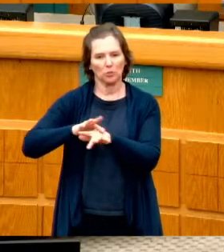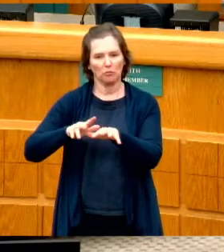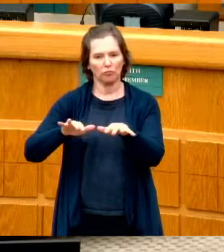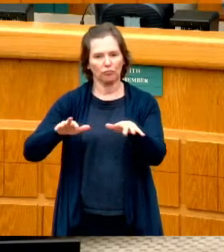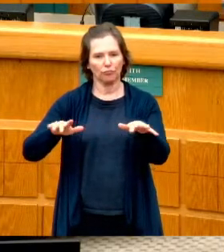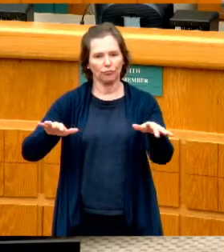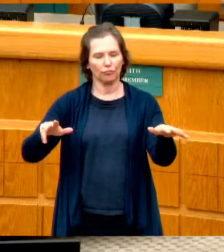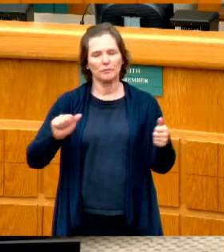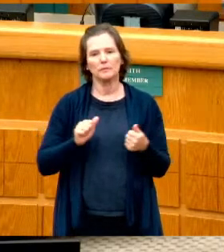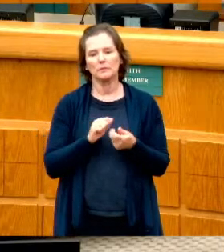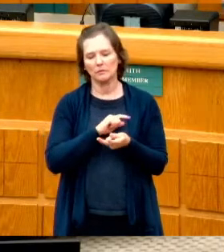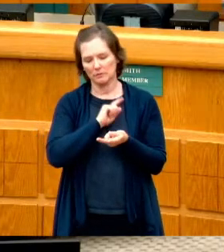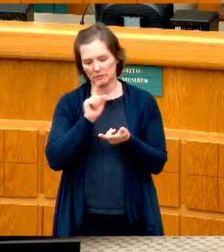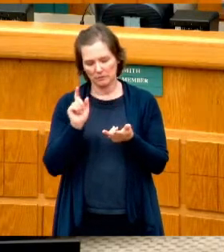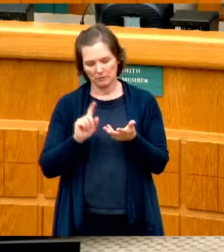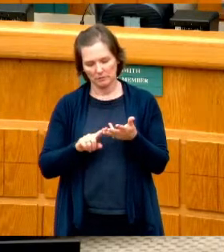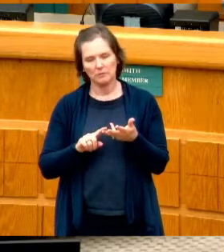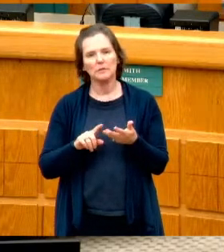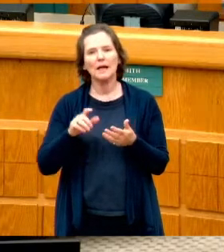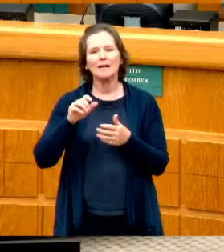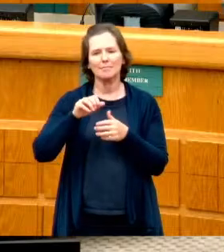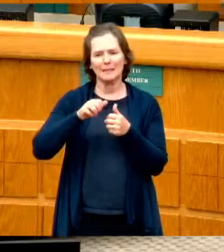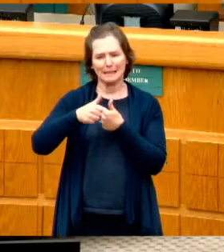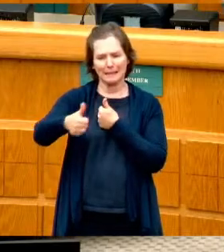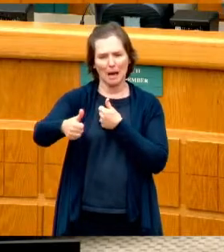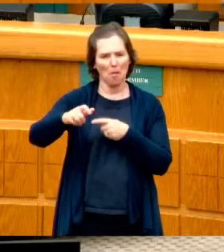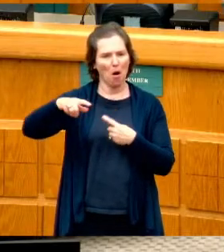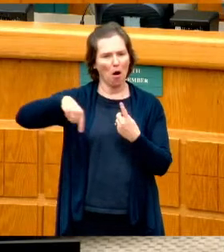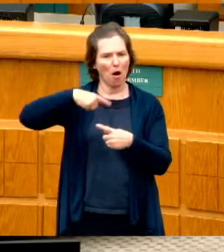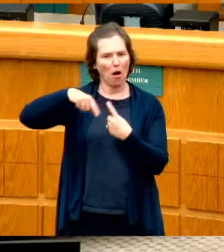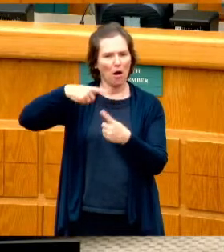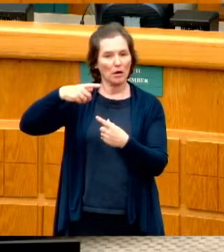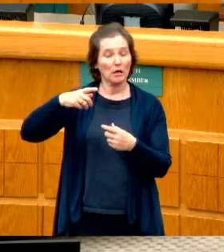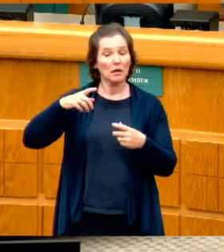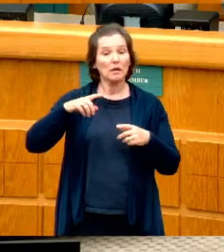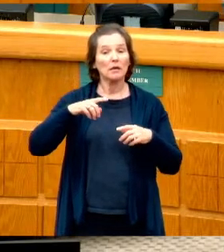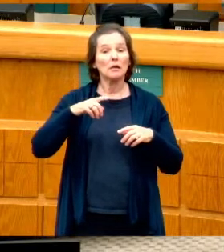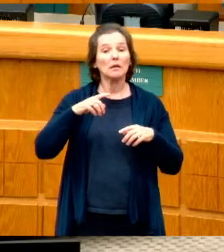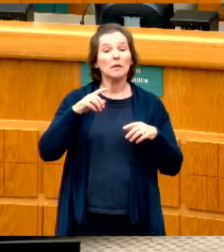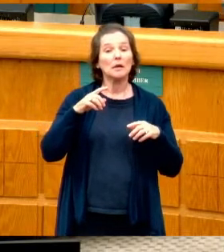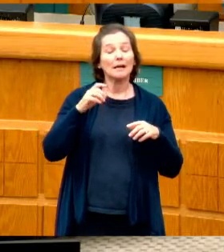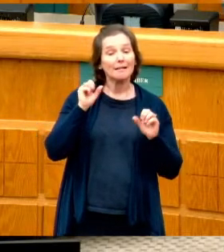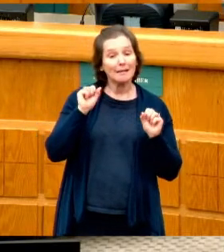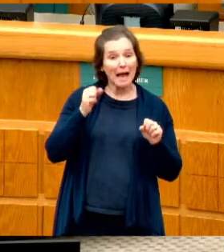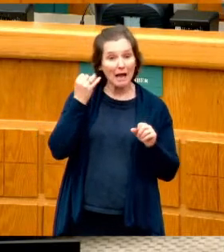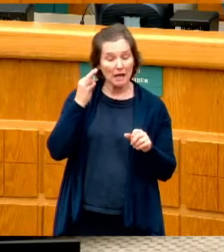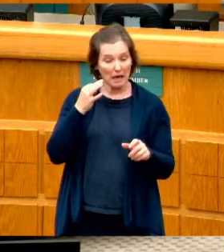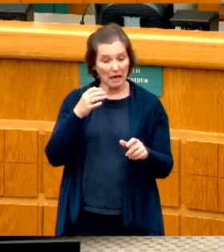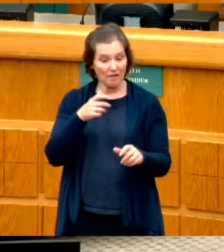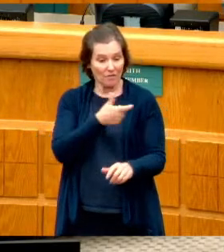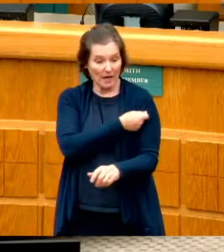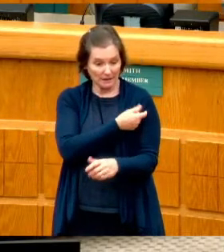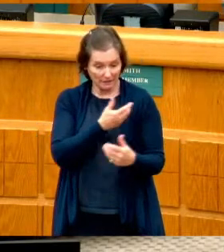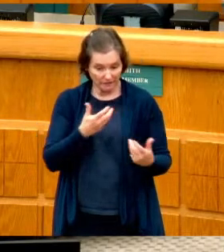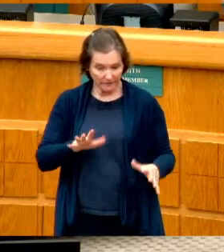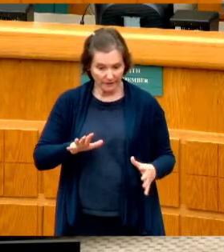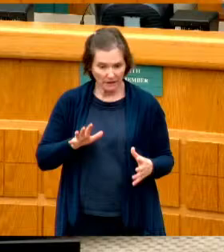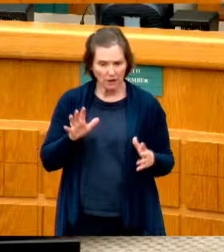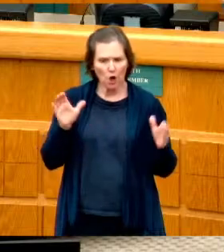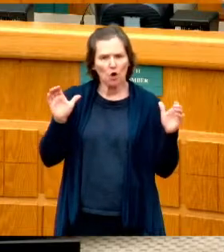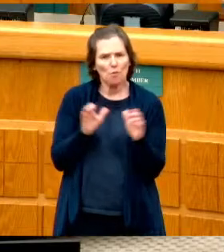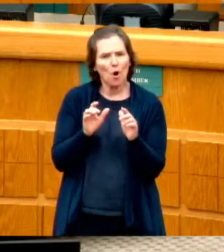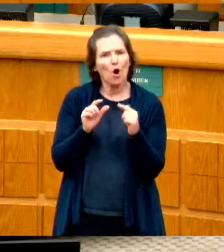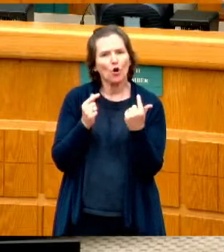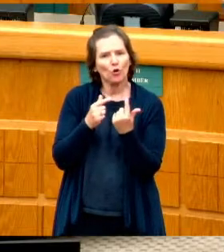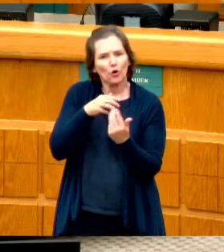Los estudios sugieren que los anticuerpos generados a través de las vacunas Moderna, Pfizer y Janssen reconocen estas variantes. Las vacunas también